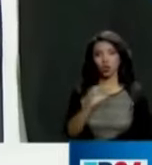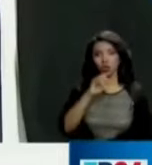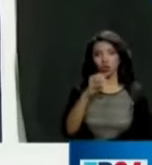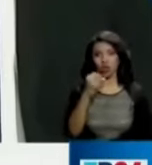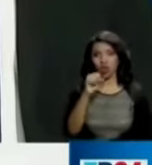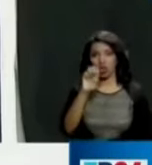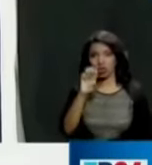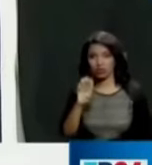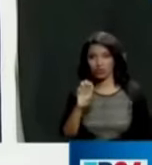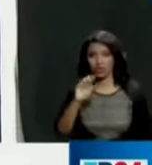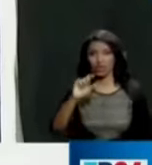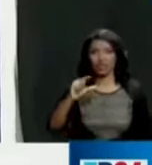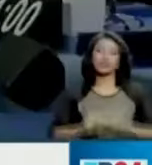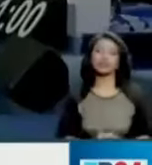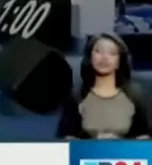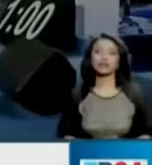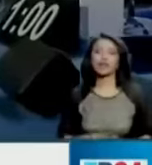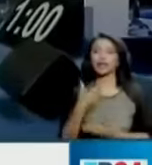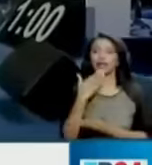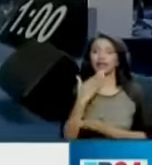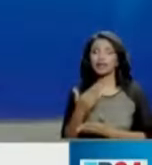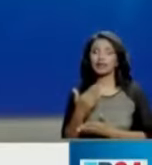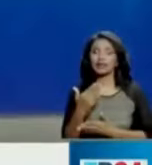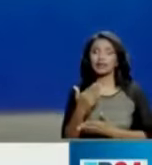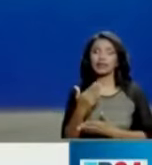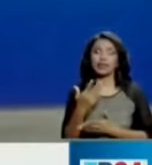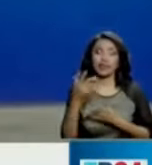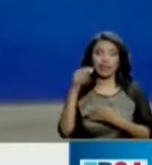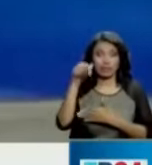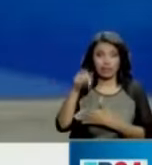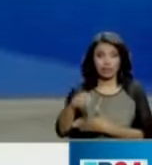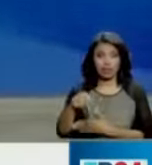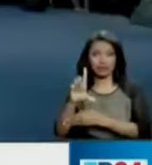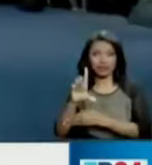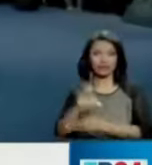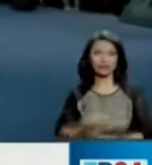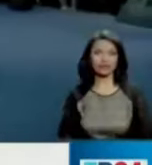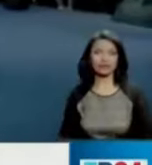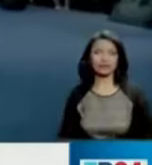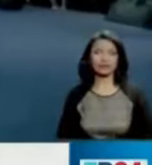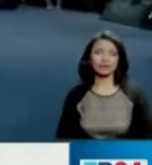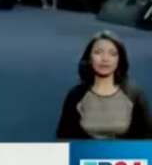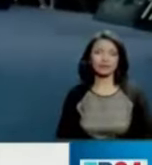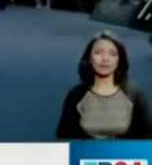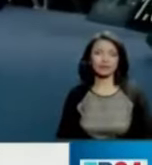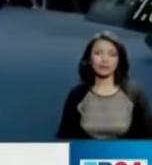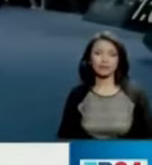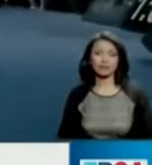y corrupta a la vez, incluso dicha por magistrados de la Corte, en denuncia de venta de fallo,